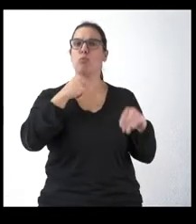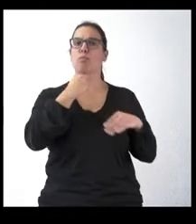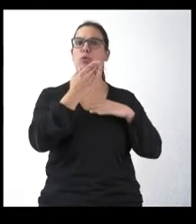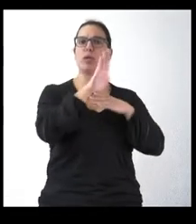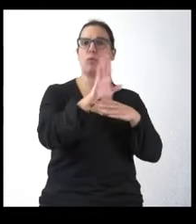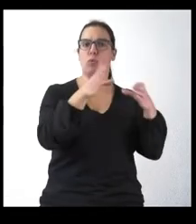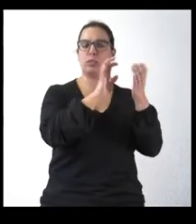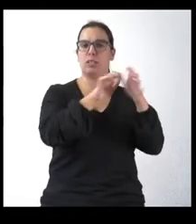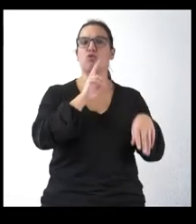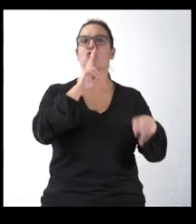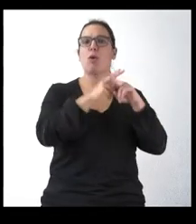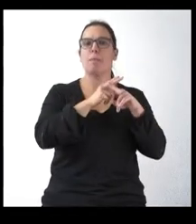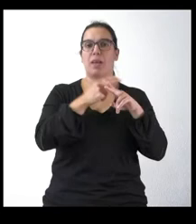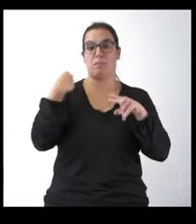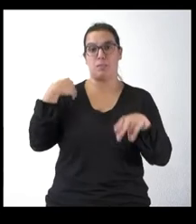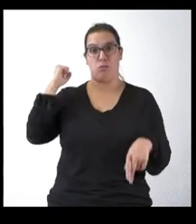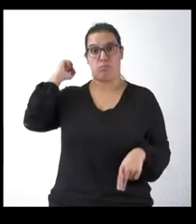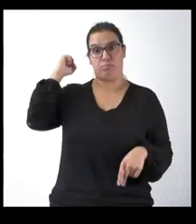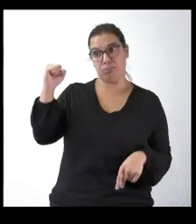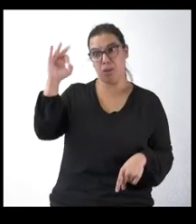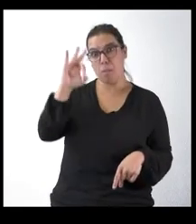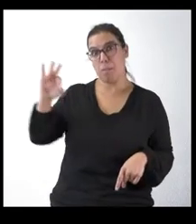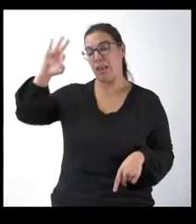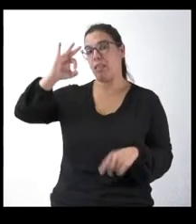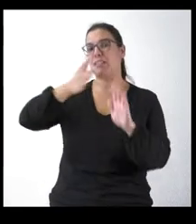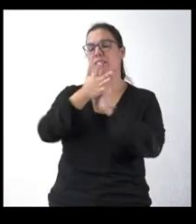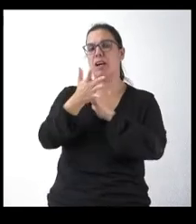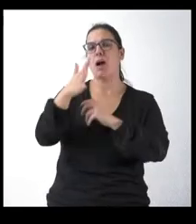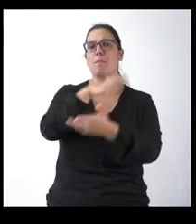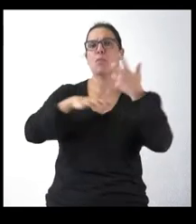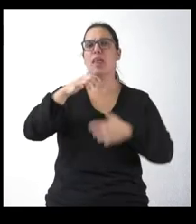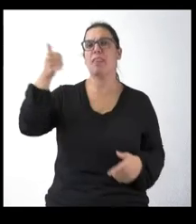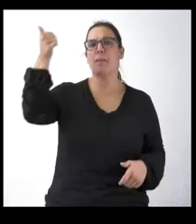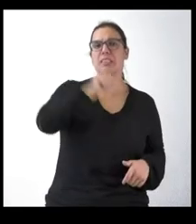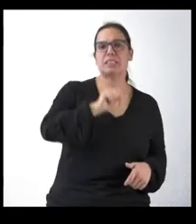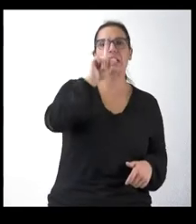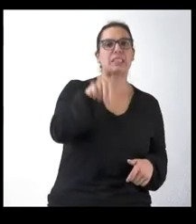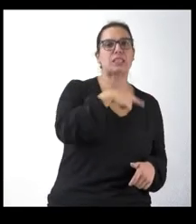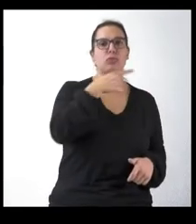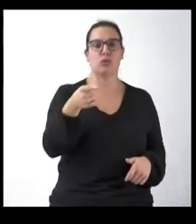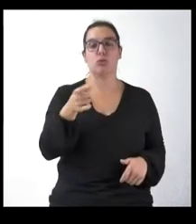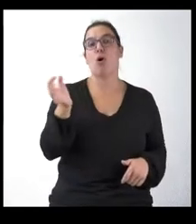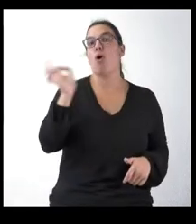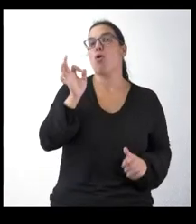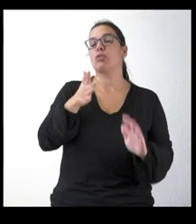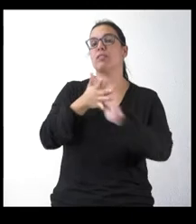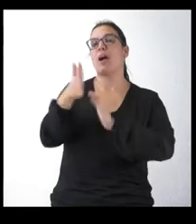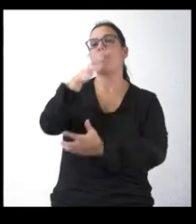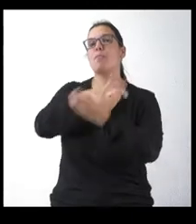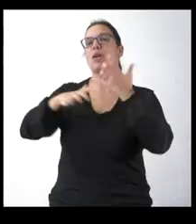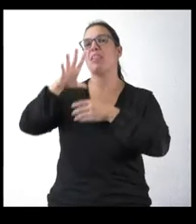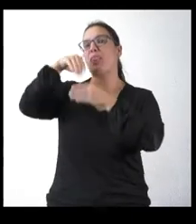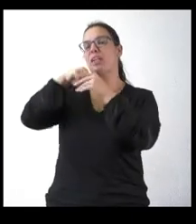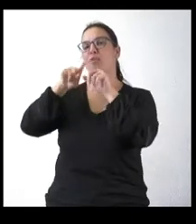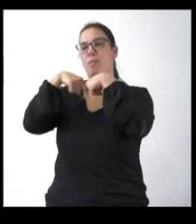a lo ocurrido en Palencia es un caso de violencia de género o de violencia machista o se trata de un caso de Violeta de